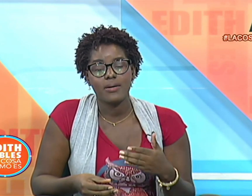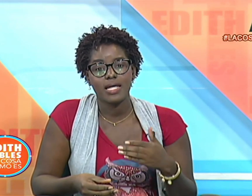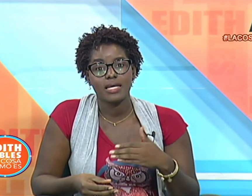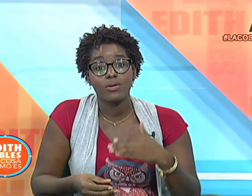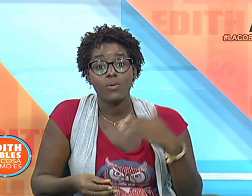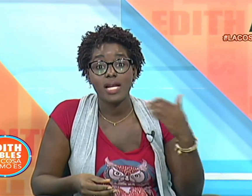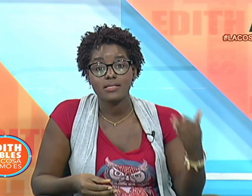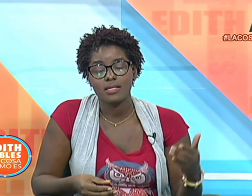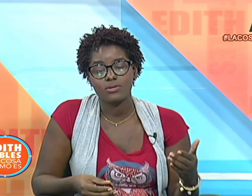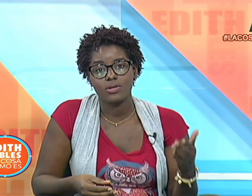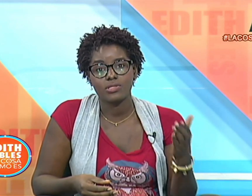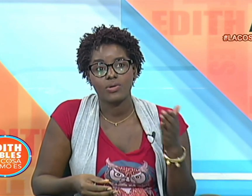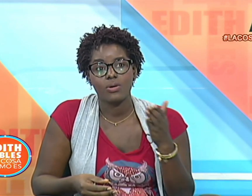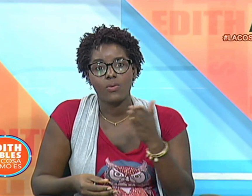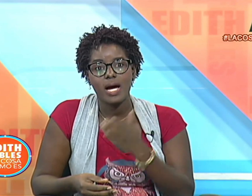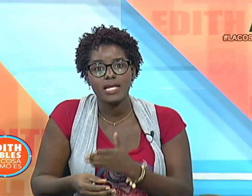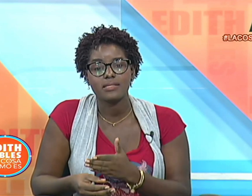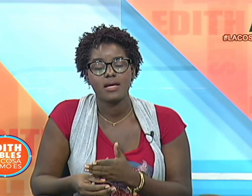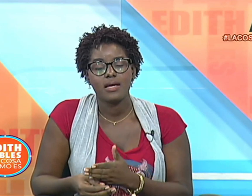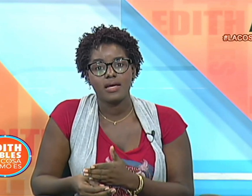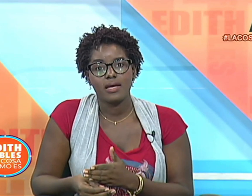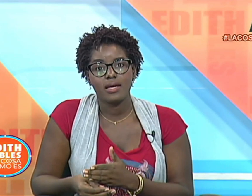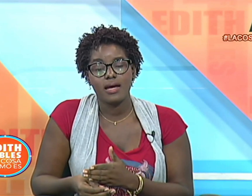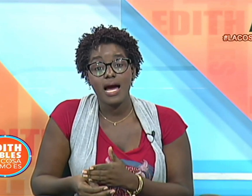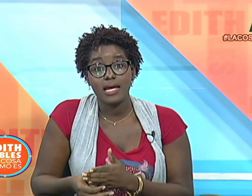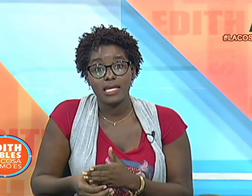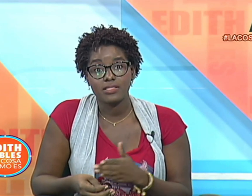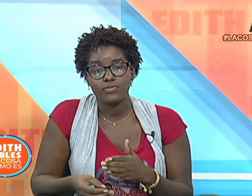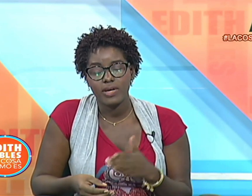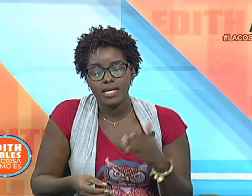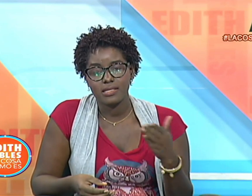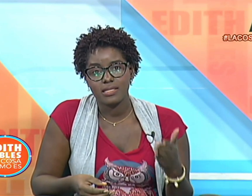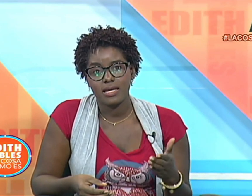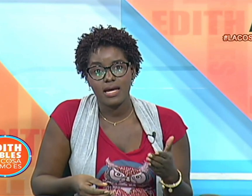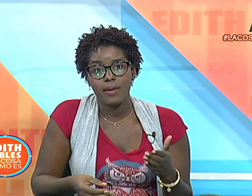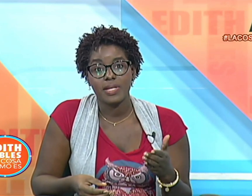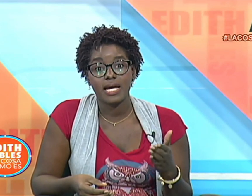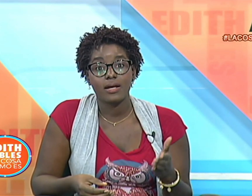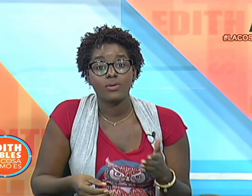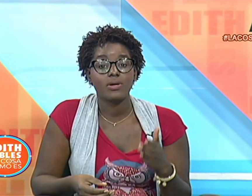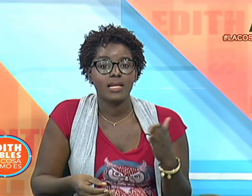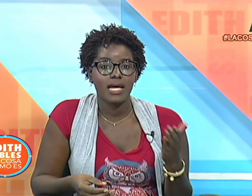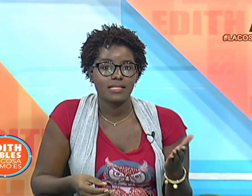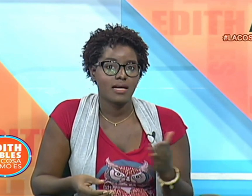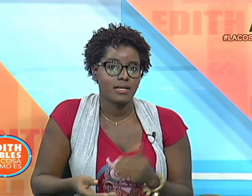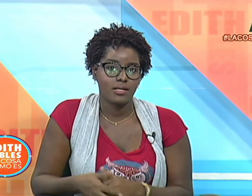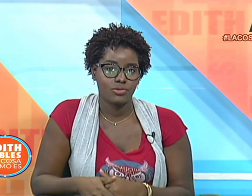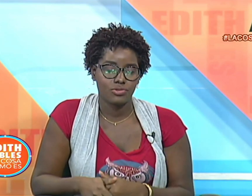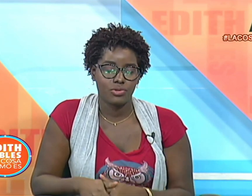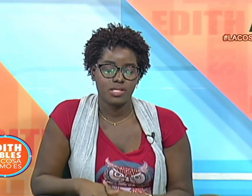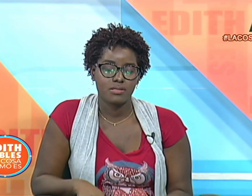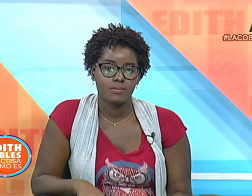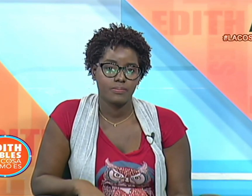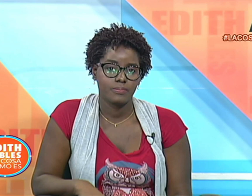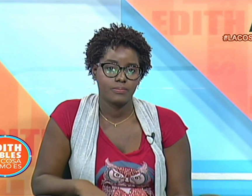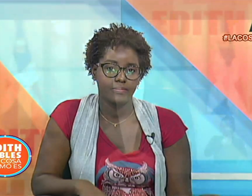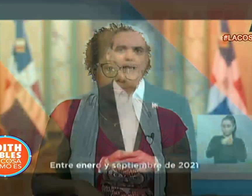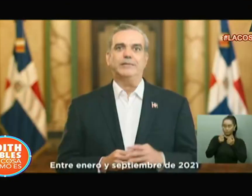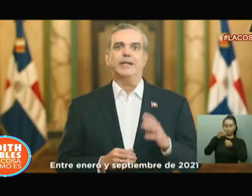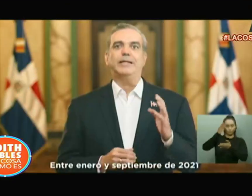enumera baden cuáles sectores o en cuáles áreas fue que se aplicaron las reducciones